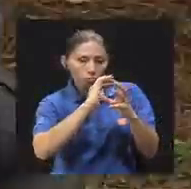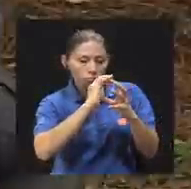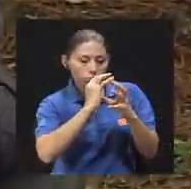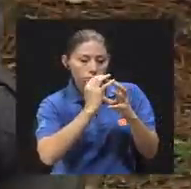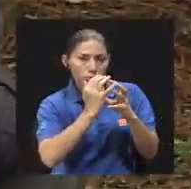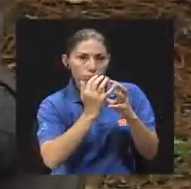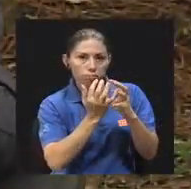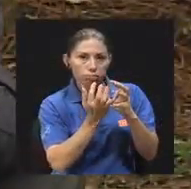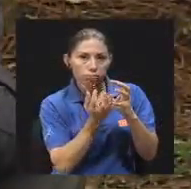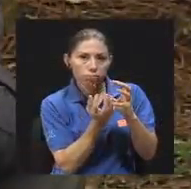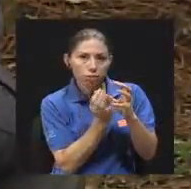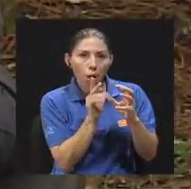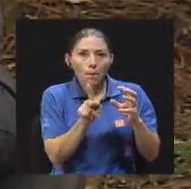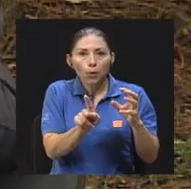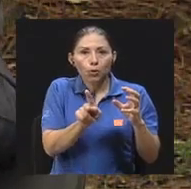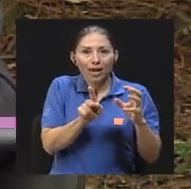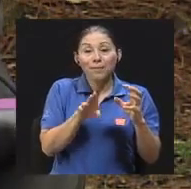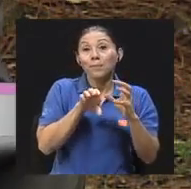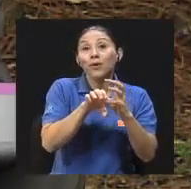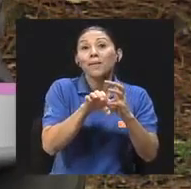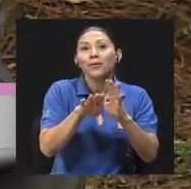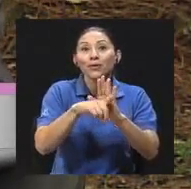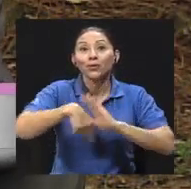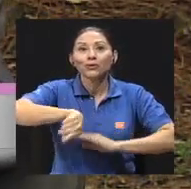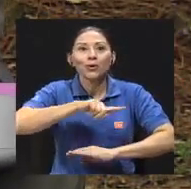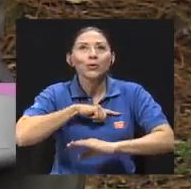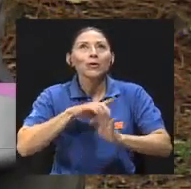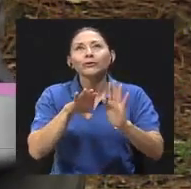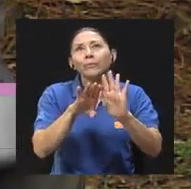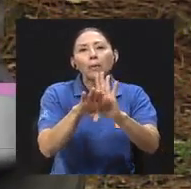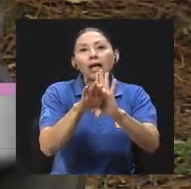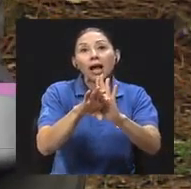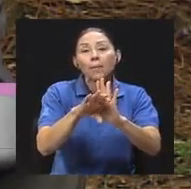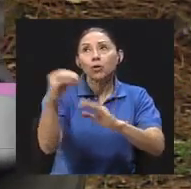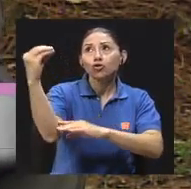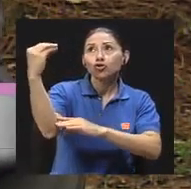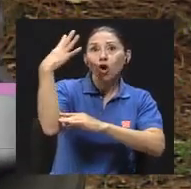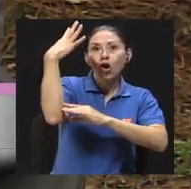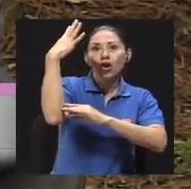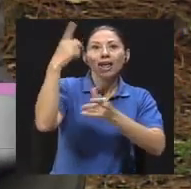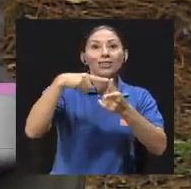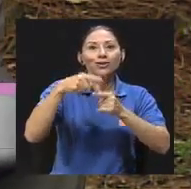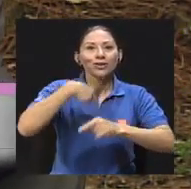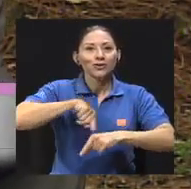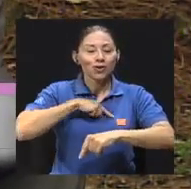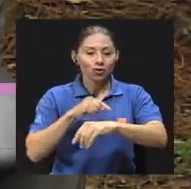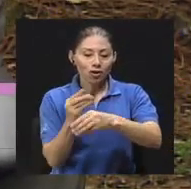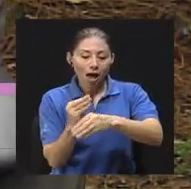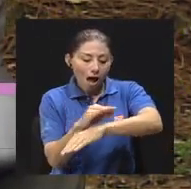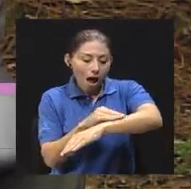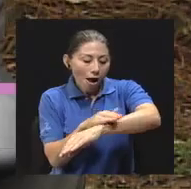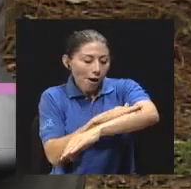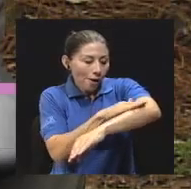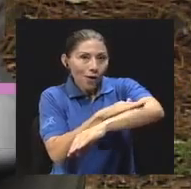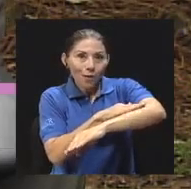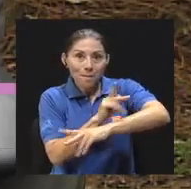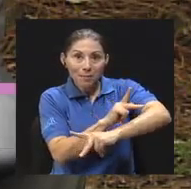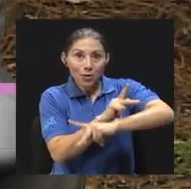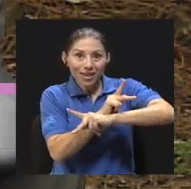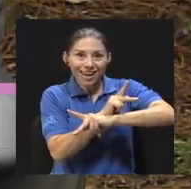que protege de los ácidos, como cuando nos ponemos crema para que no nos queme los rayos solares. Entonces igual el estómago